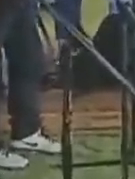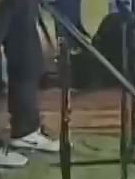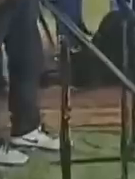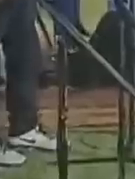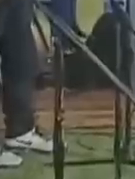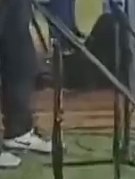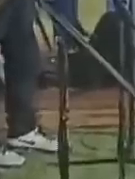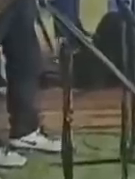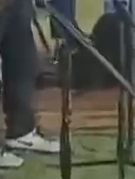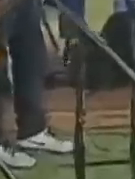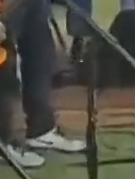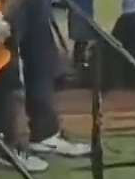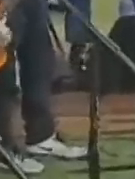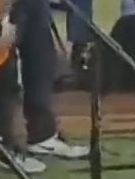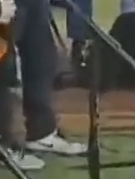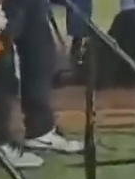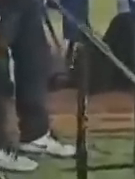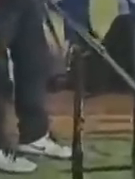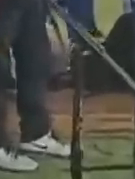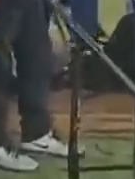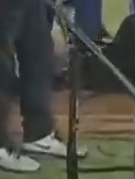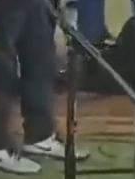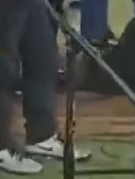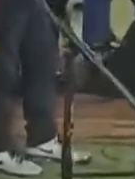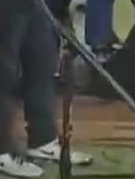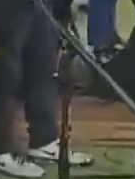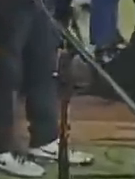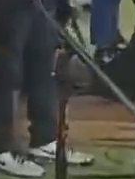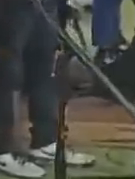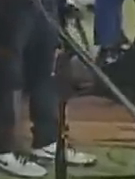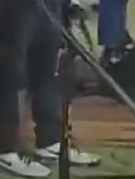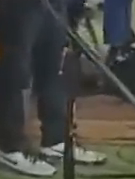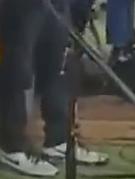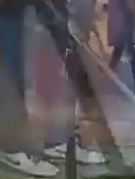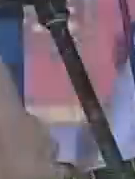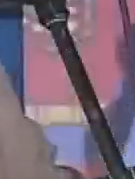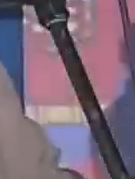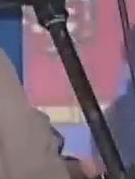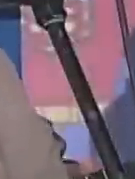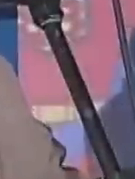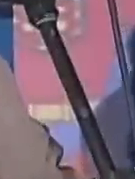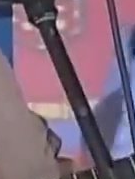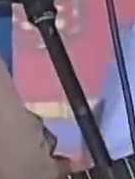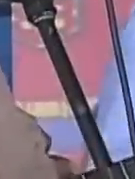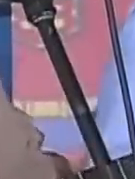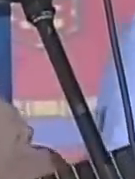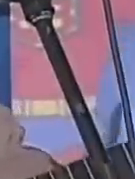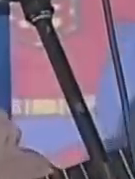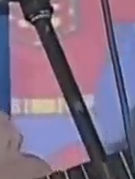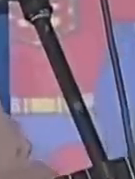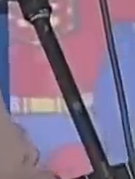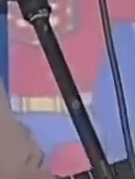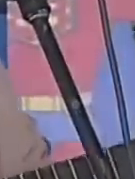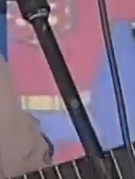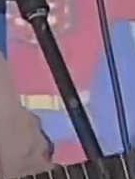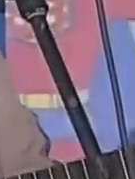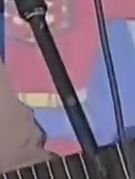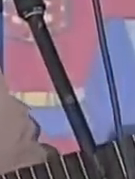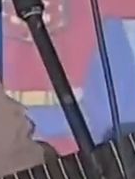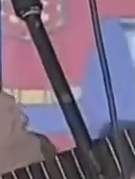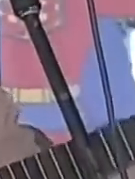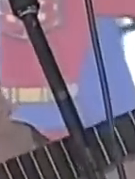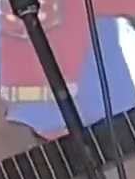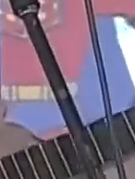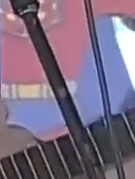1999, con el mensaje heroico del comandante Hugo Chávez Frías, donde juró ante la constitución moribunda del 61 un nuevo periodo,